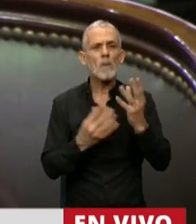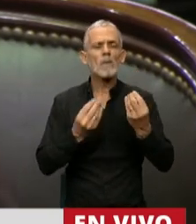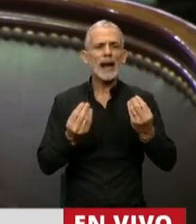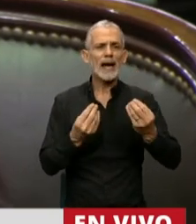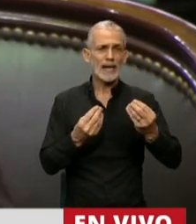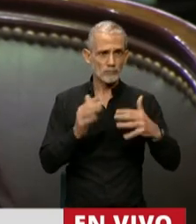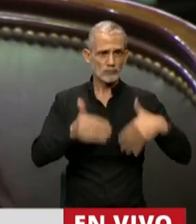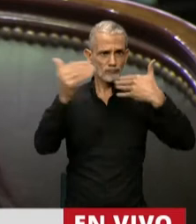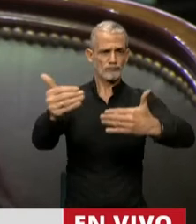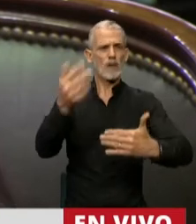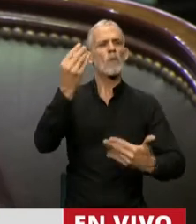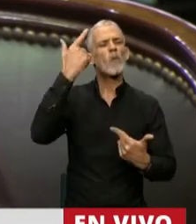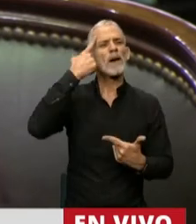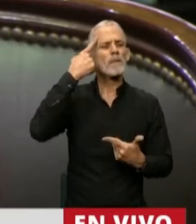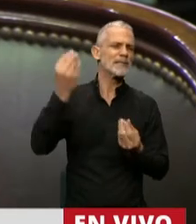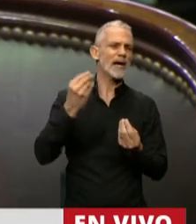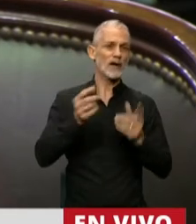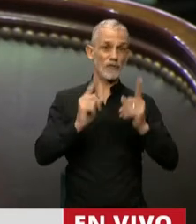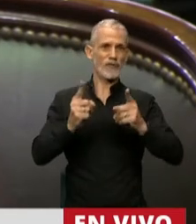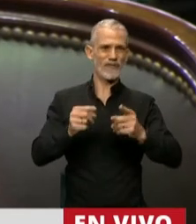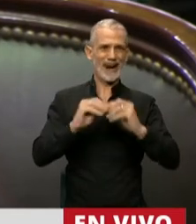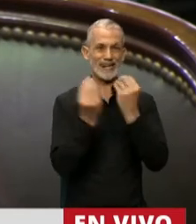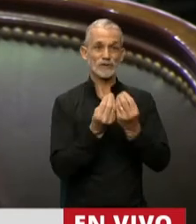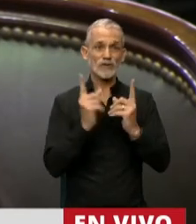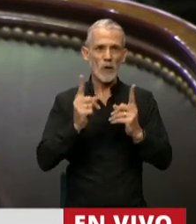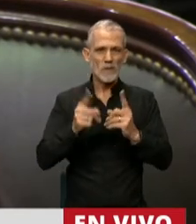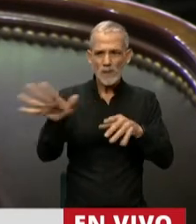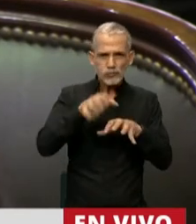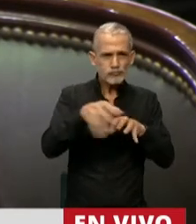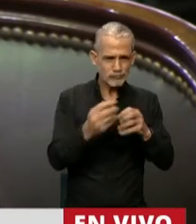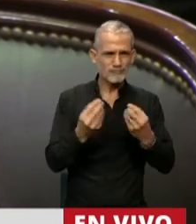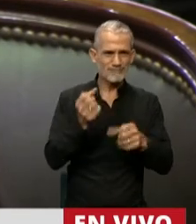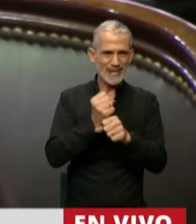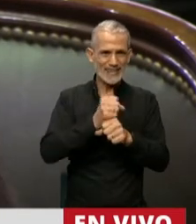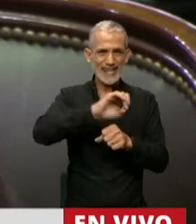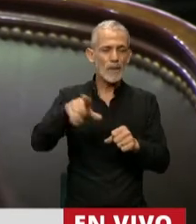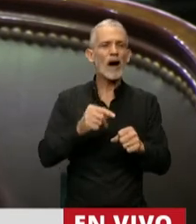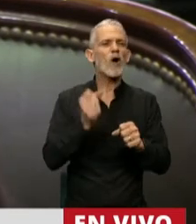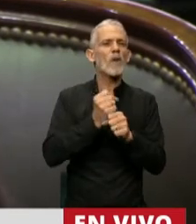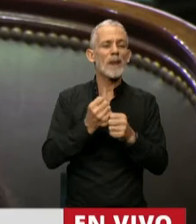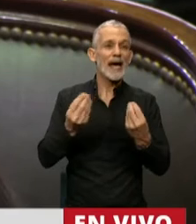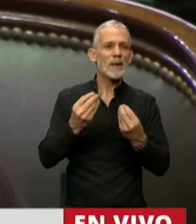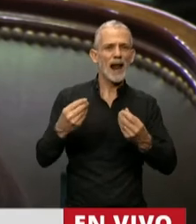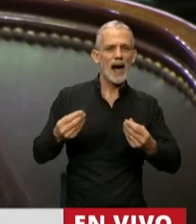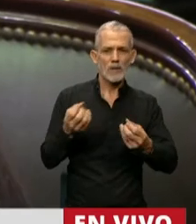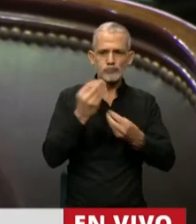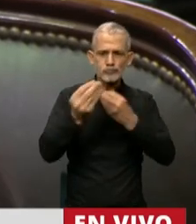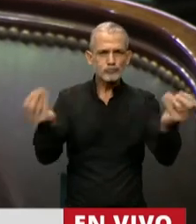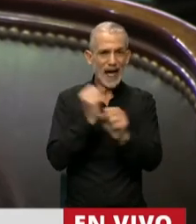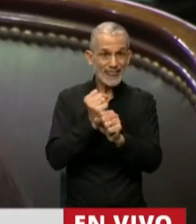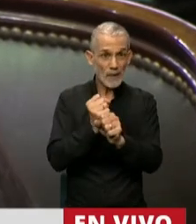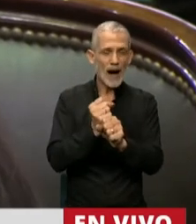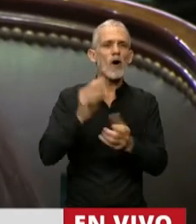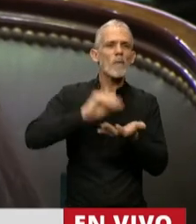que podamos pensar en que se mantengan los resultados del sector y podamos trabajar en beneficio, en la generación de empleo, en